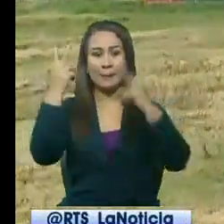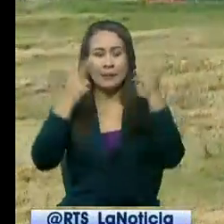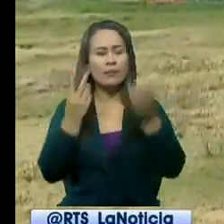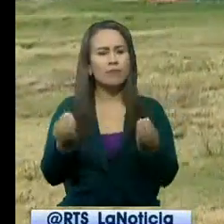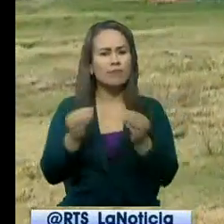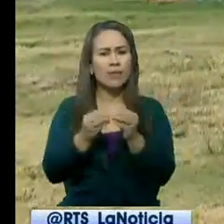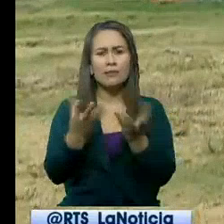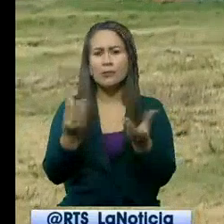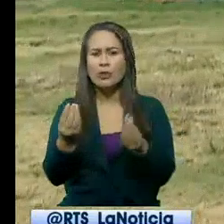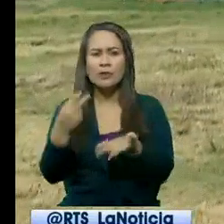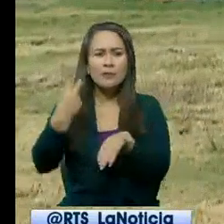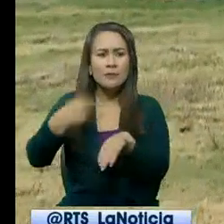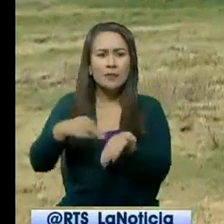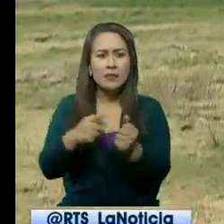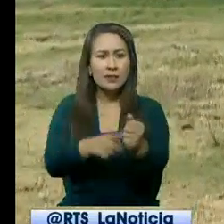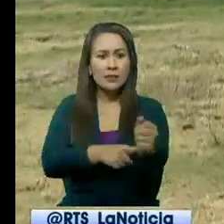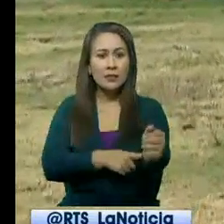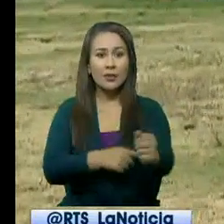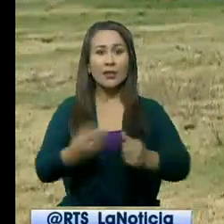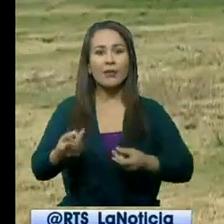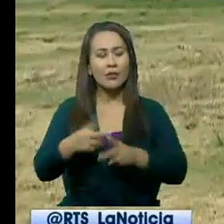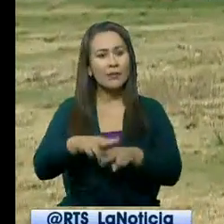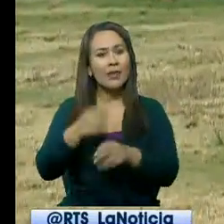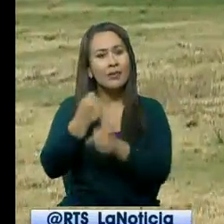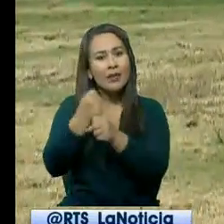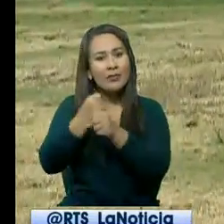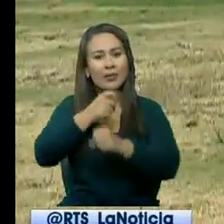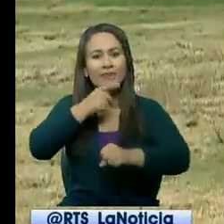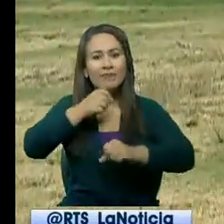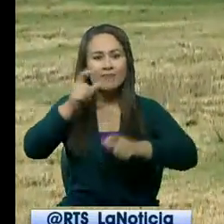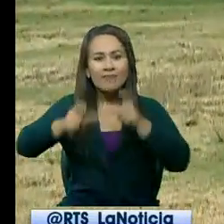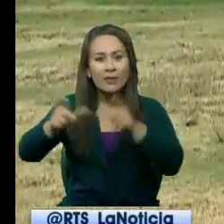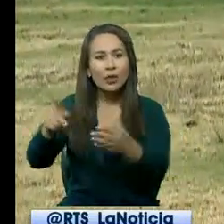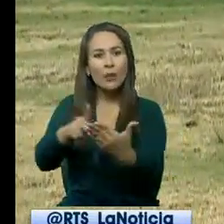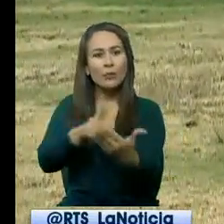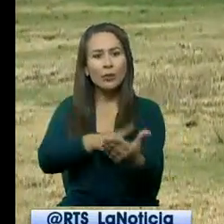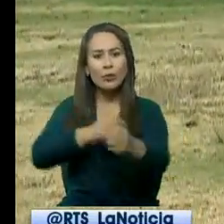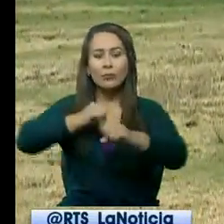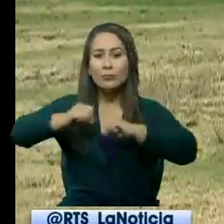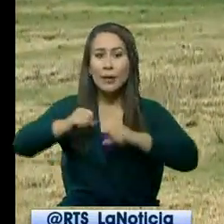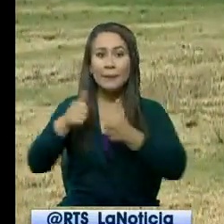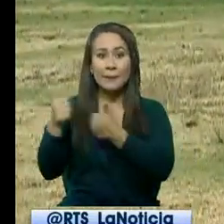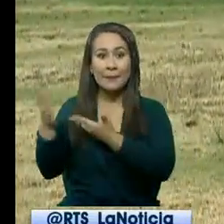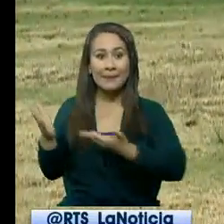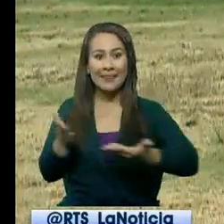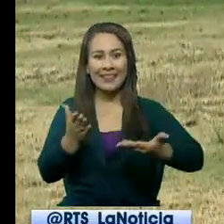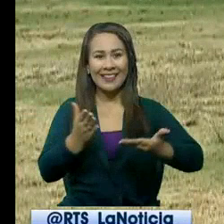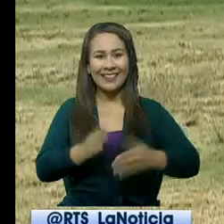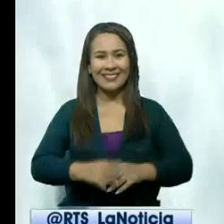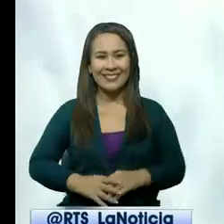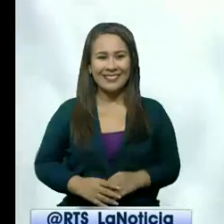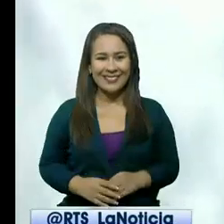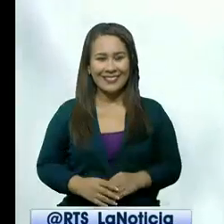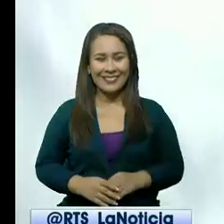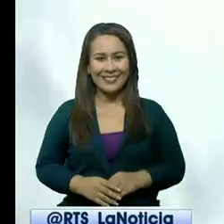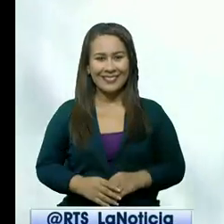llamativas fiestas tradicionales y el gran trabajo de su gente en sus proyectos de emprendimiento. Bienvenidos, bienvenidas.